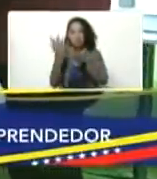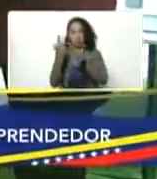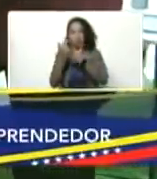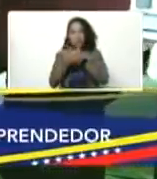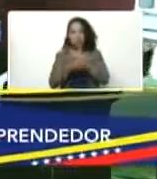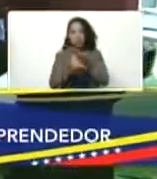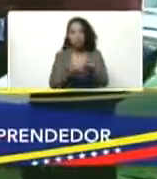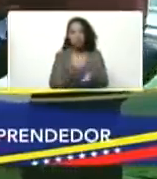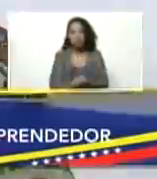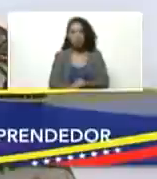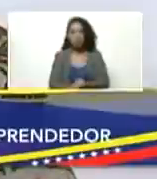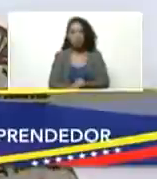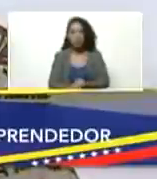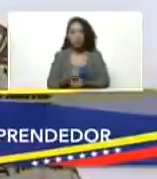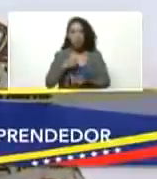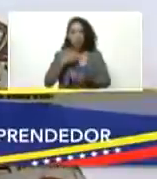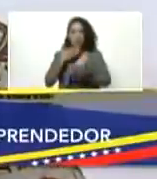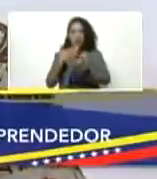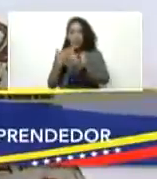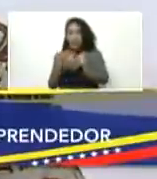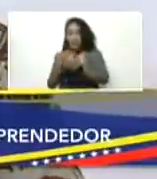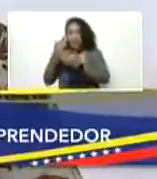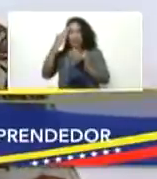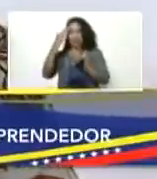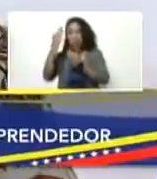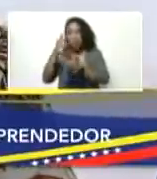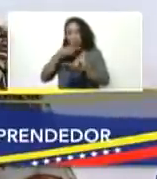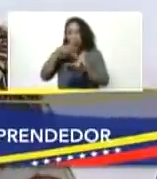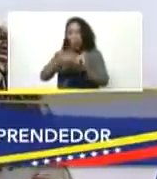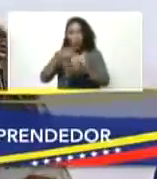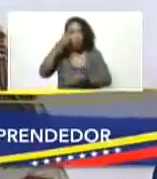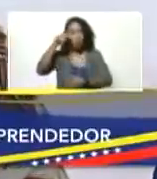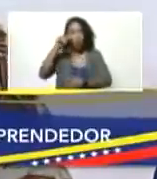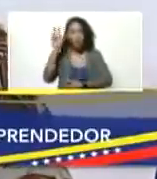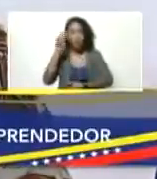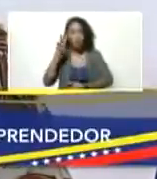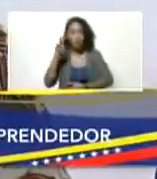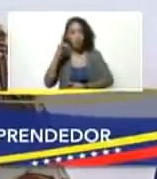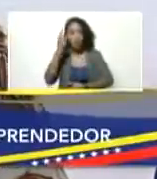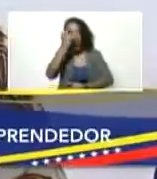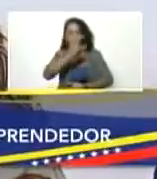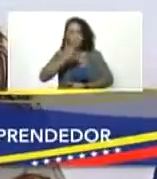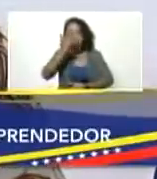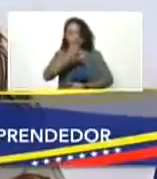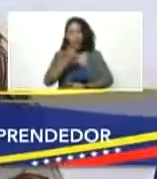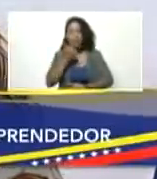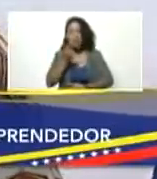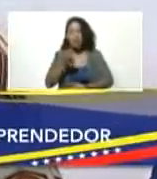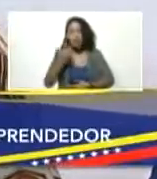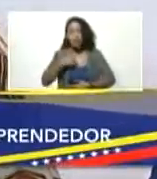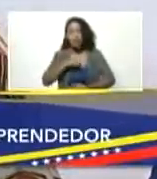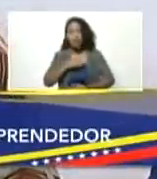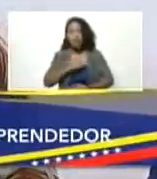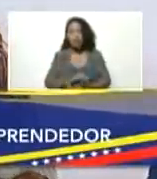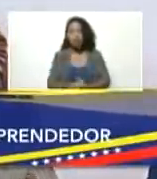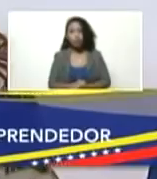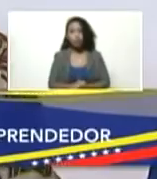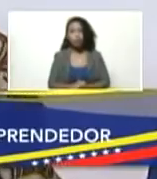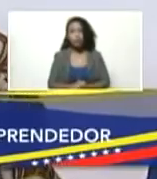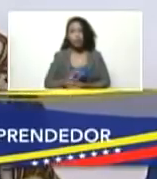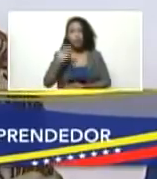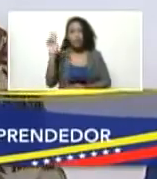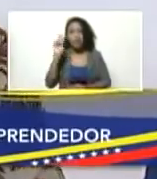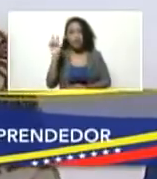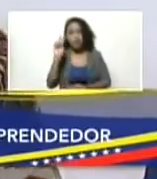Bueno, presidente, primero que nada, darle las gracias, saludos. Y en el nombre del pueblo venezolano, el pueblo afro, decirle que nosotros,